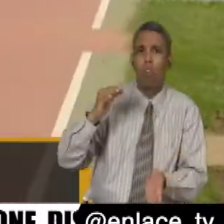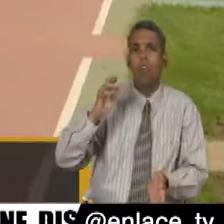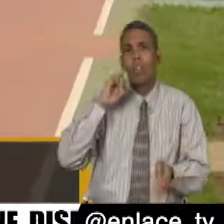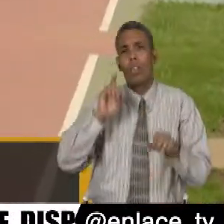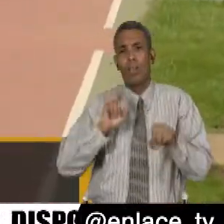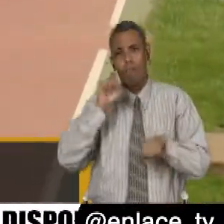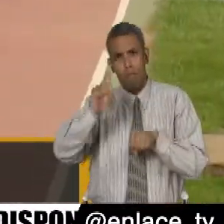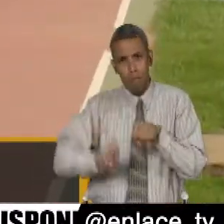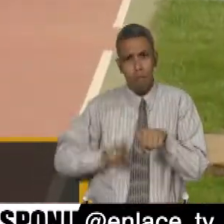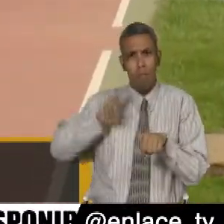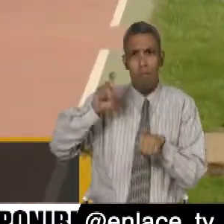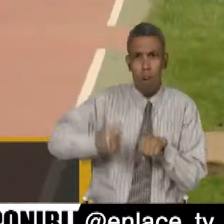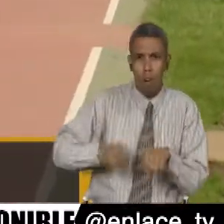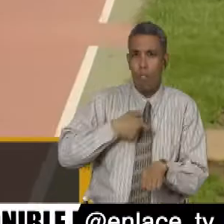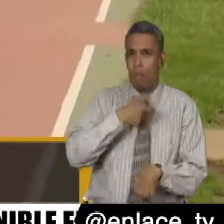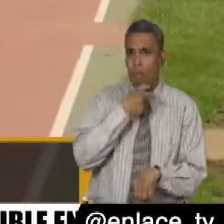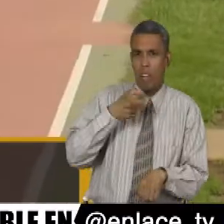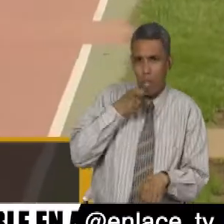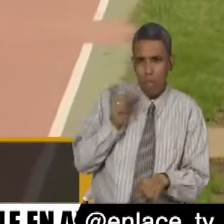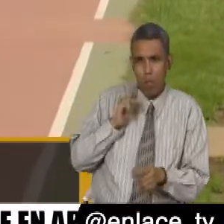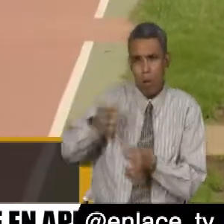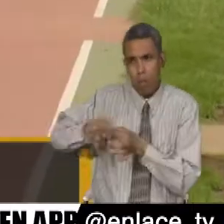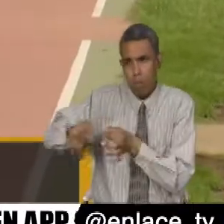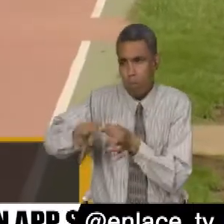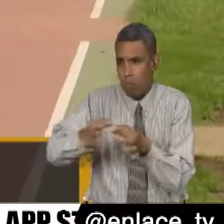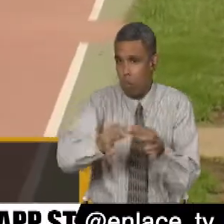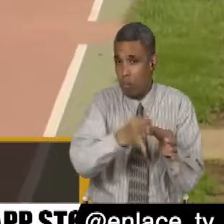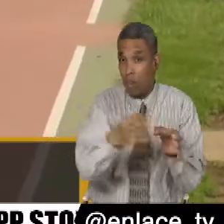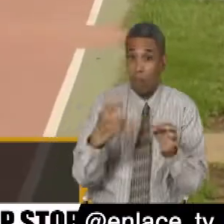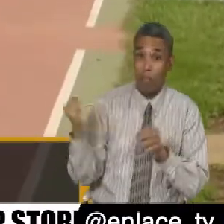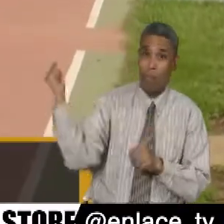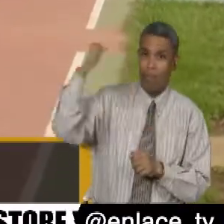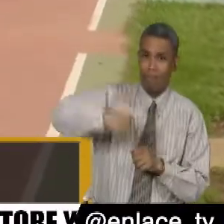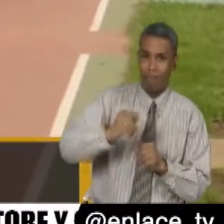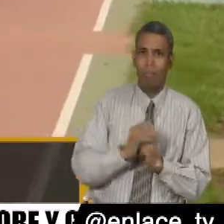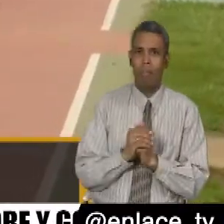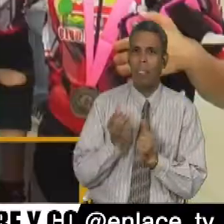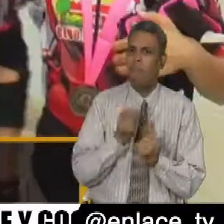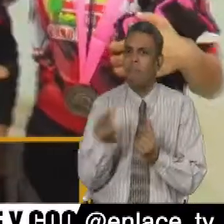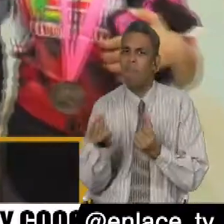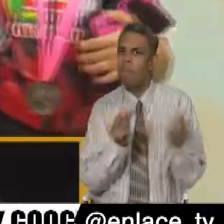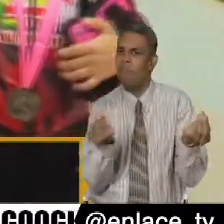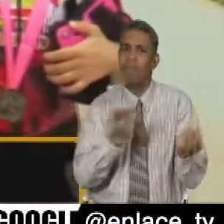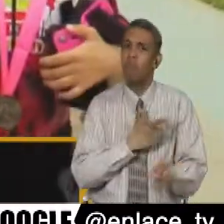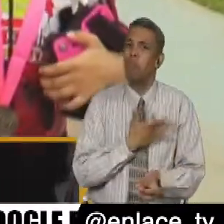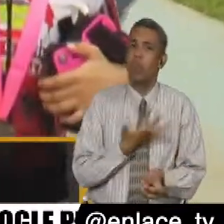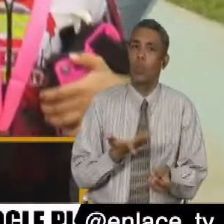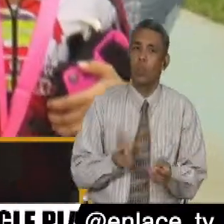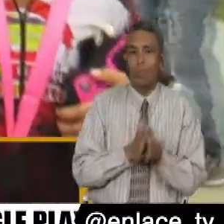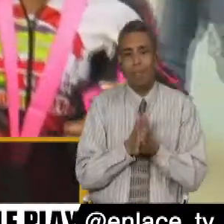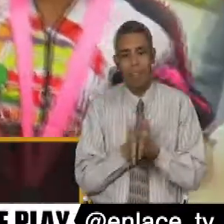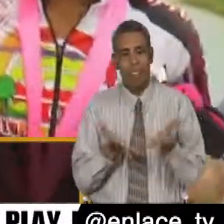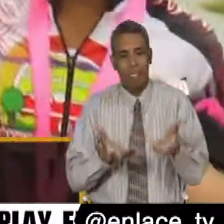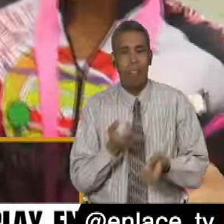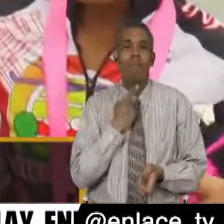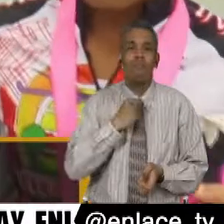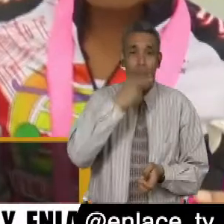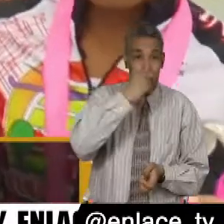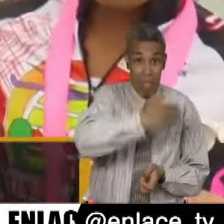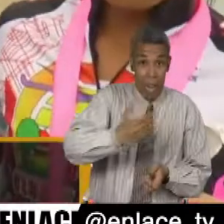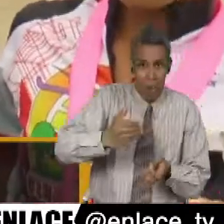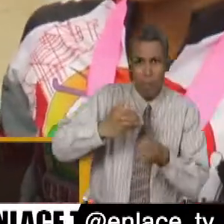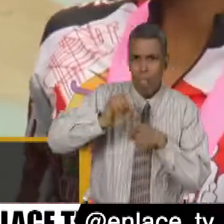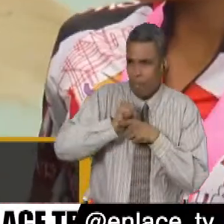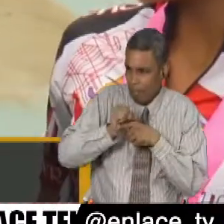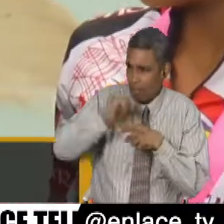para los organizadores y que es que vinieron de otras partes fue muy positivo pues busca seguir incentivando este deporte y que los niños sigan preparándose